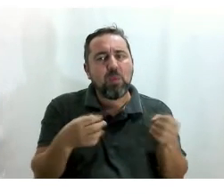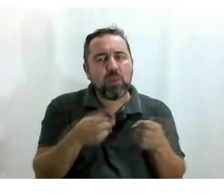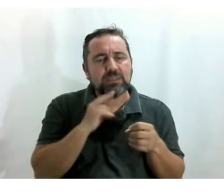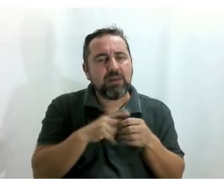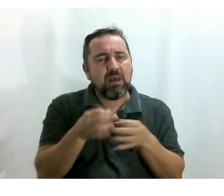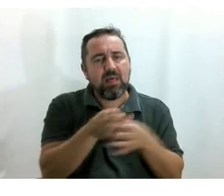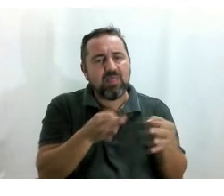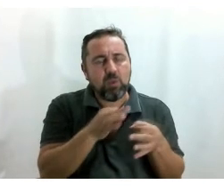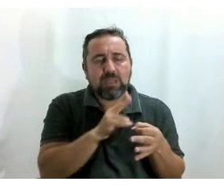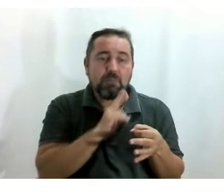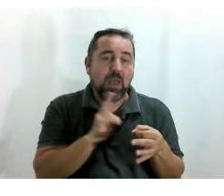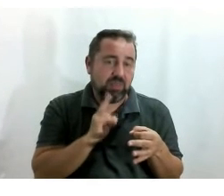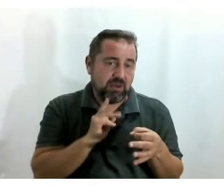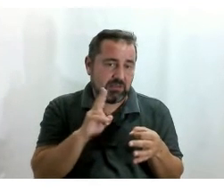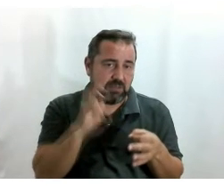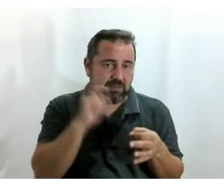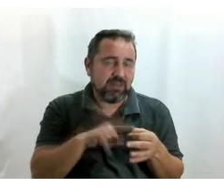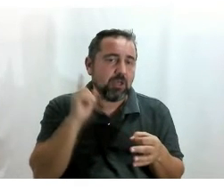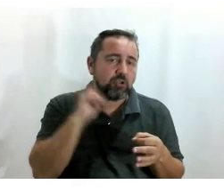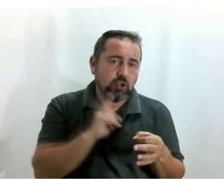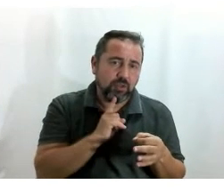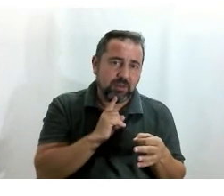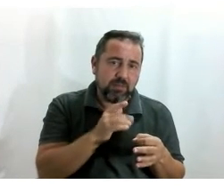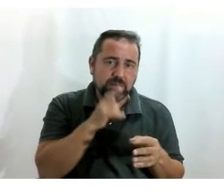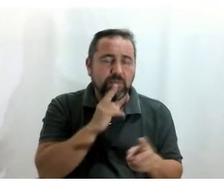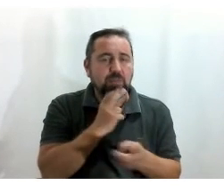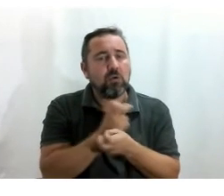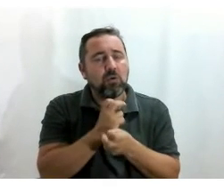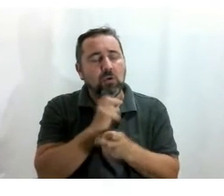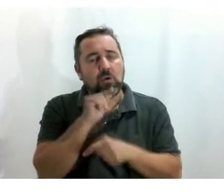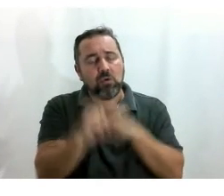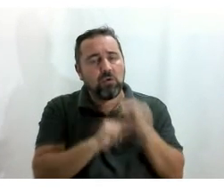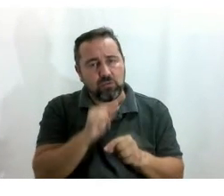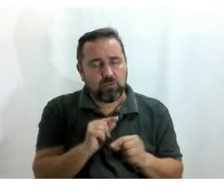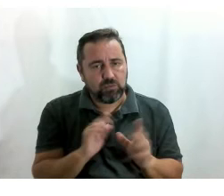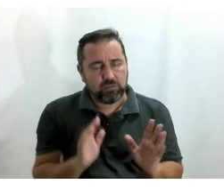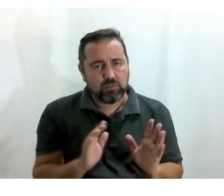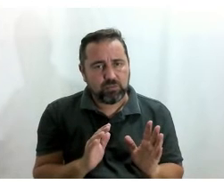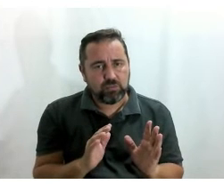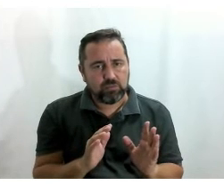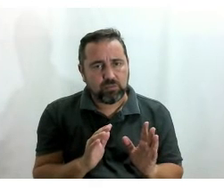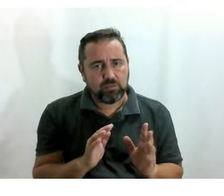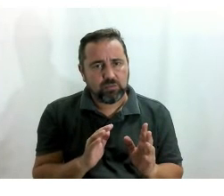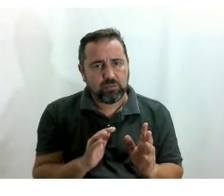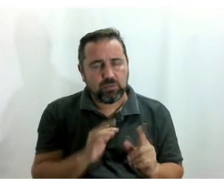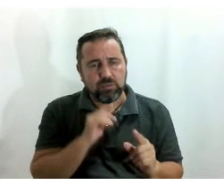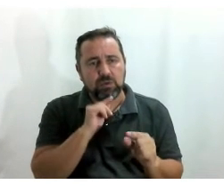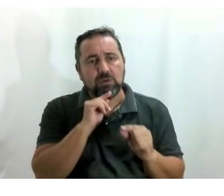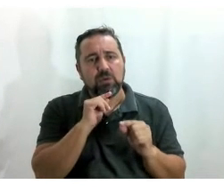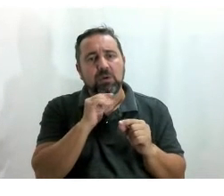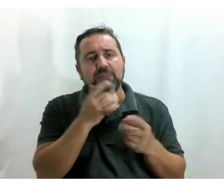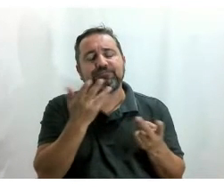para las sorderas por otorferlin. La pregunta es, ¿qué